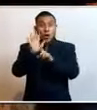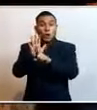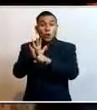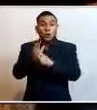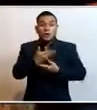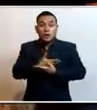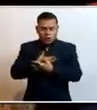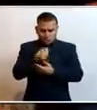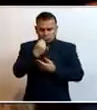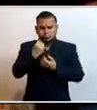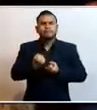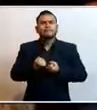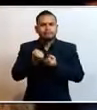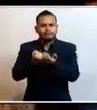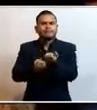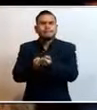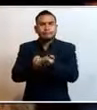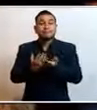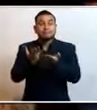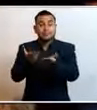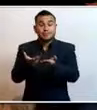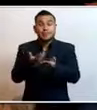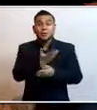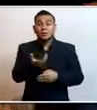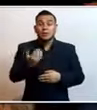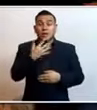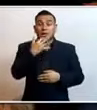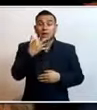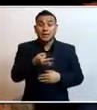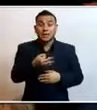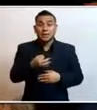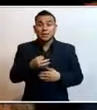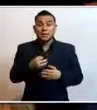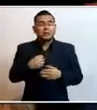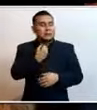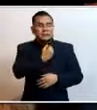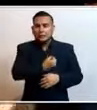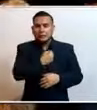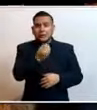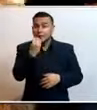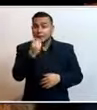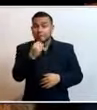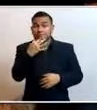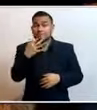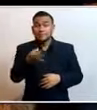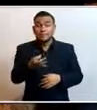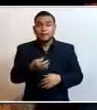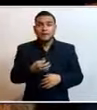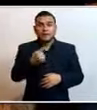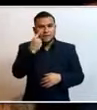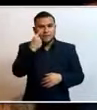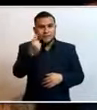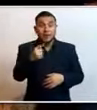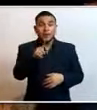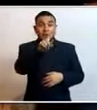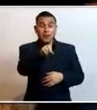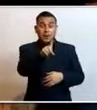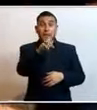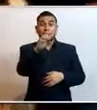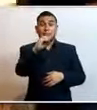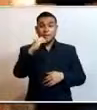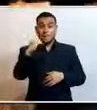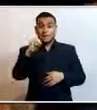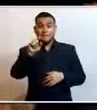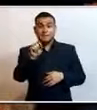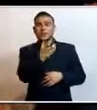comida en la mesa. Para que por lo menos ese no sea un problema. Por eso tenemos 1.000 albergues listos,